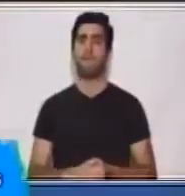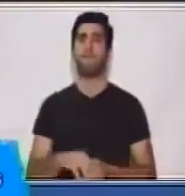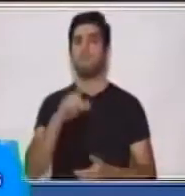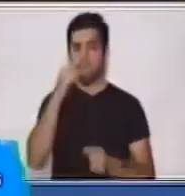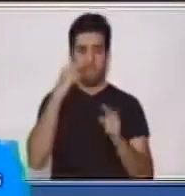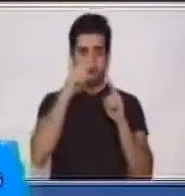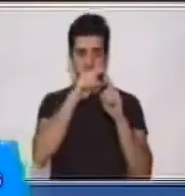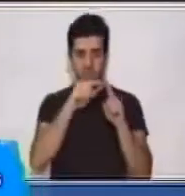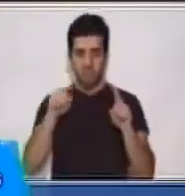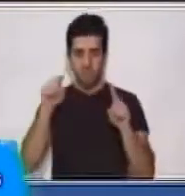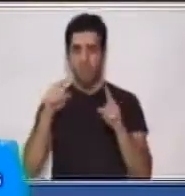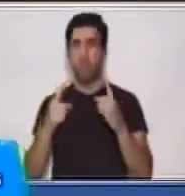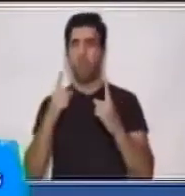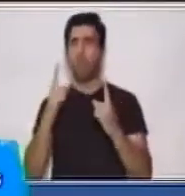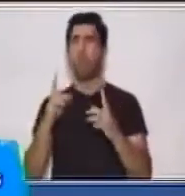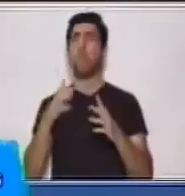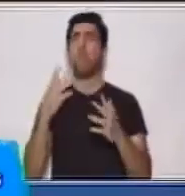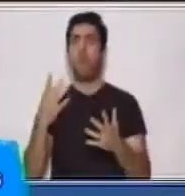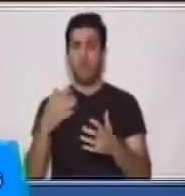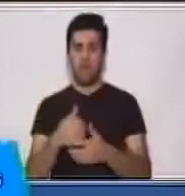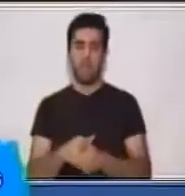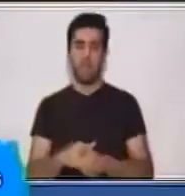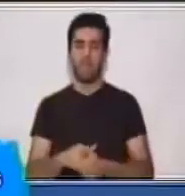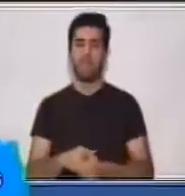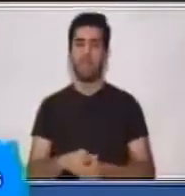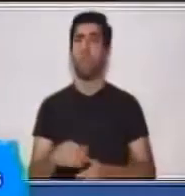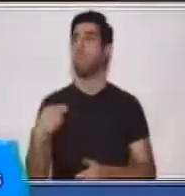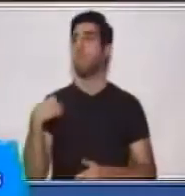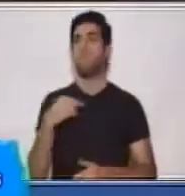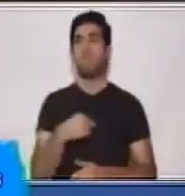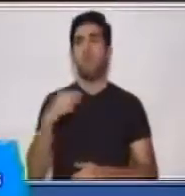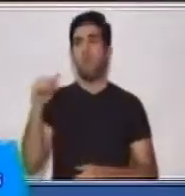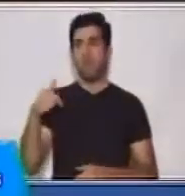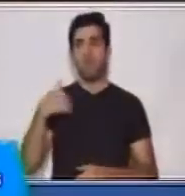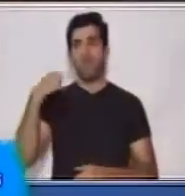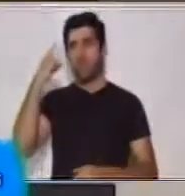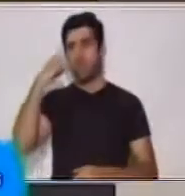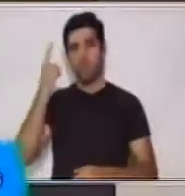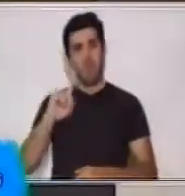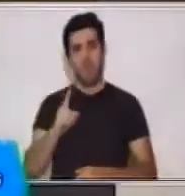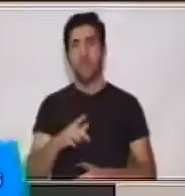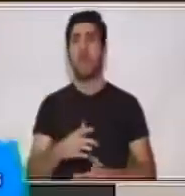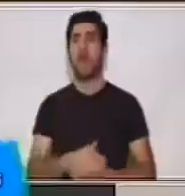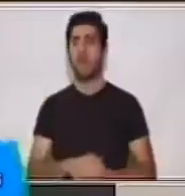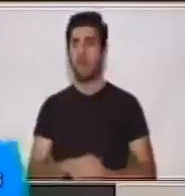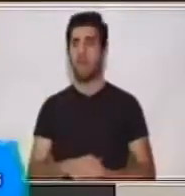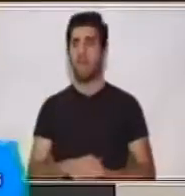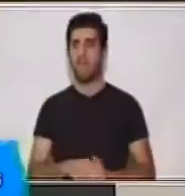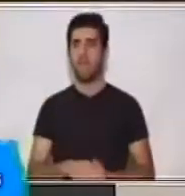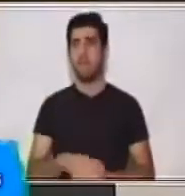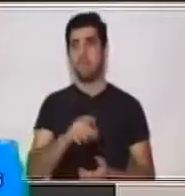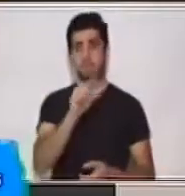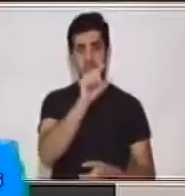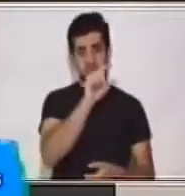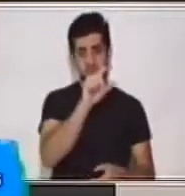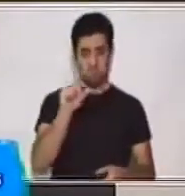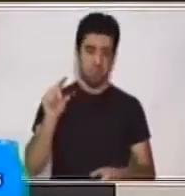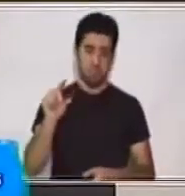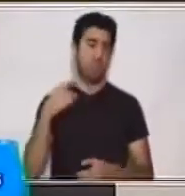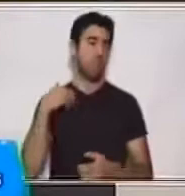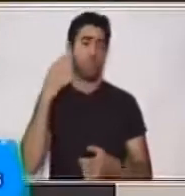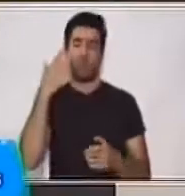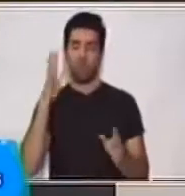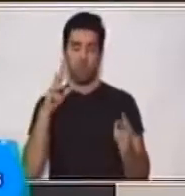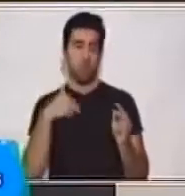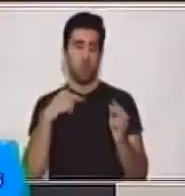vayamos avanzando va a ser más fácil verlo, pero ahorita vamos a decir que no lo podemos ver. Entonces voy a decir que tarará, voy a decir tarará porque cuando no